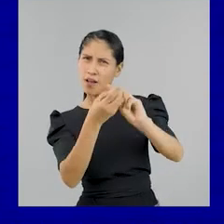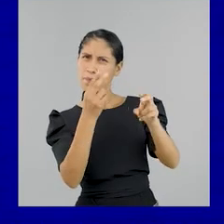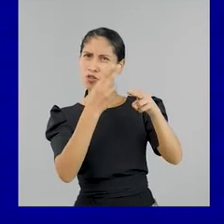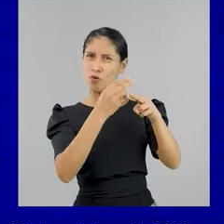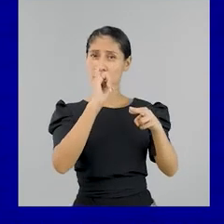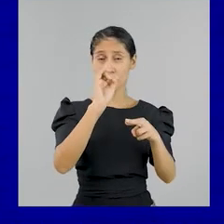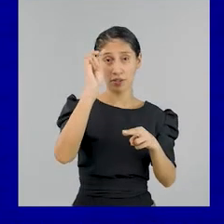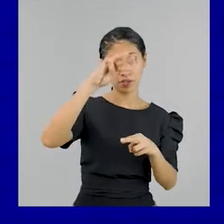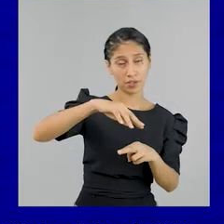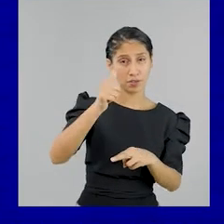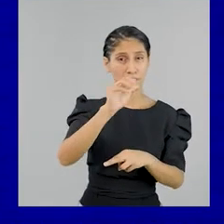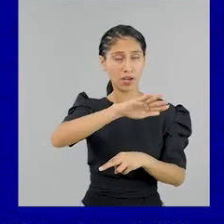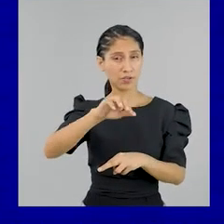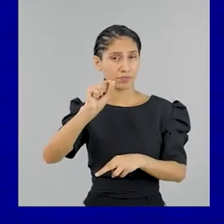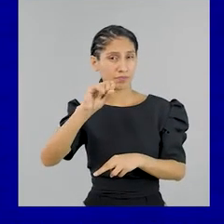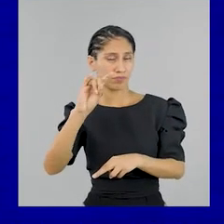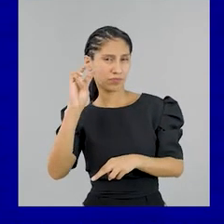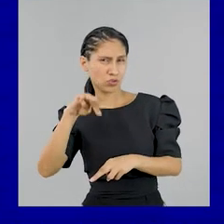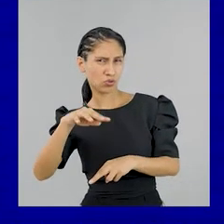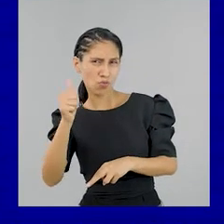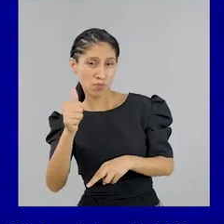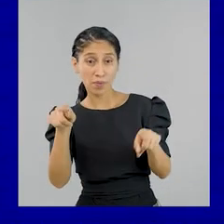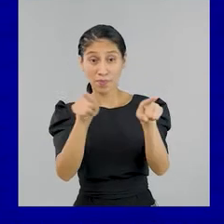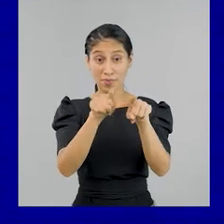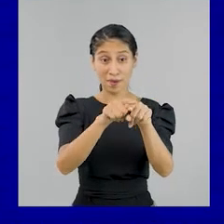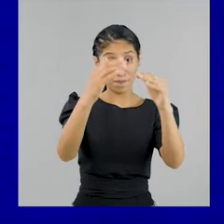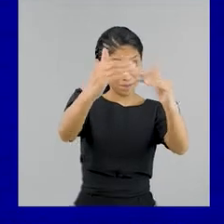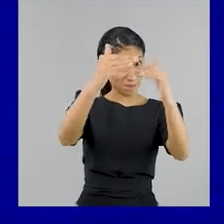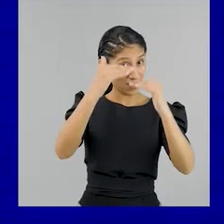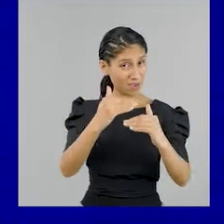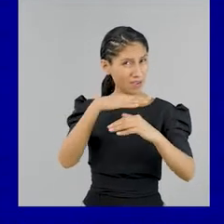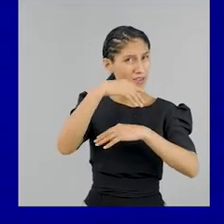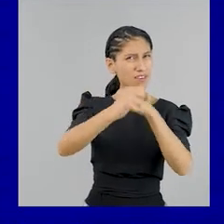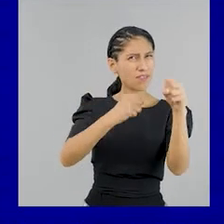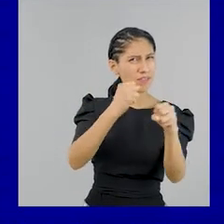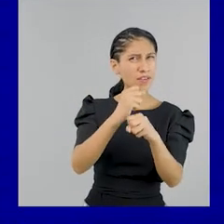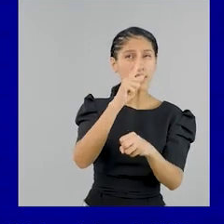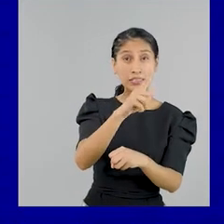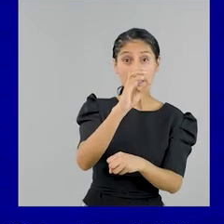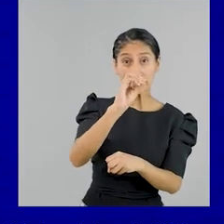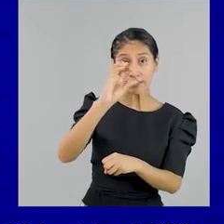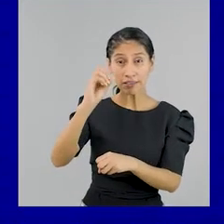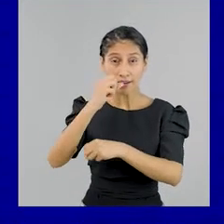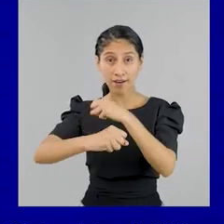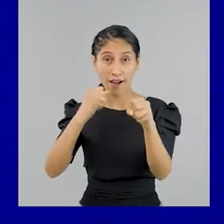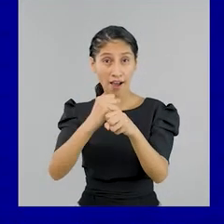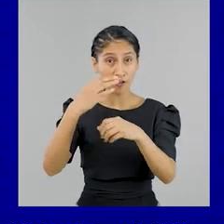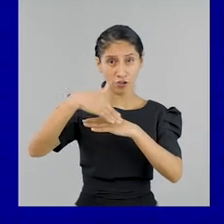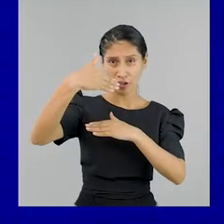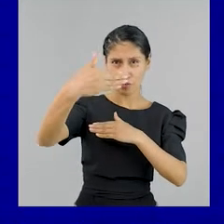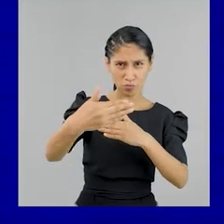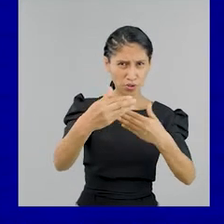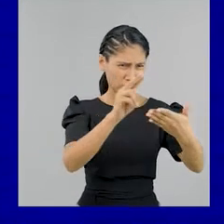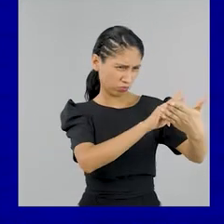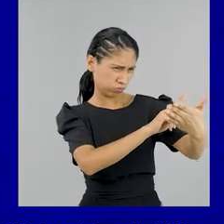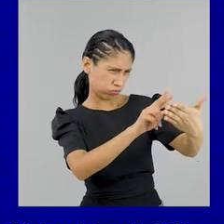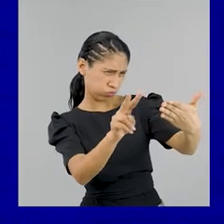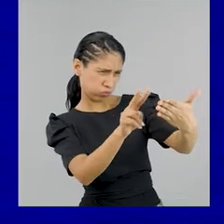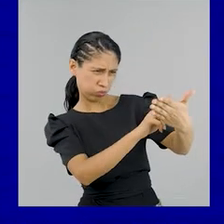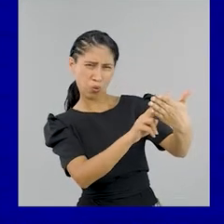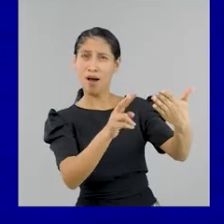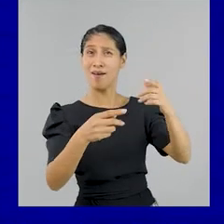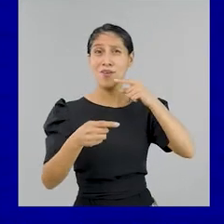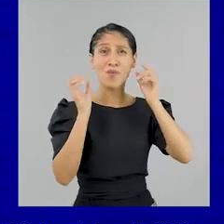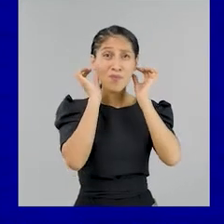Ima Sumac, también el título de la obra. Ni 100 años después se podían dramatizar las hazañas de la mujer que